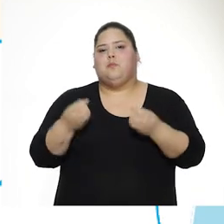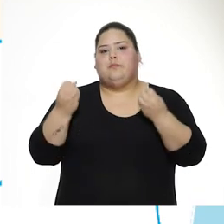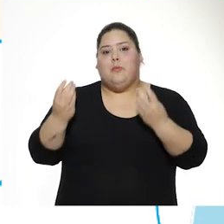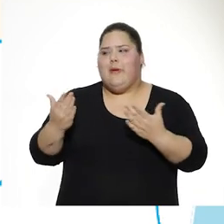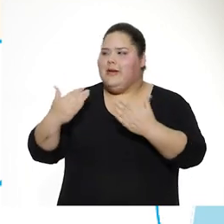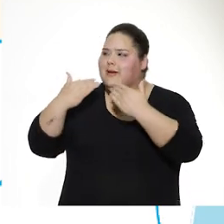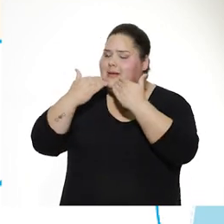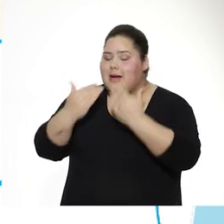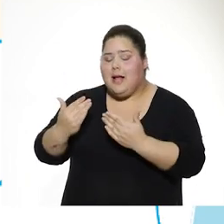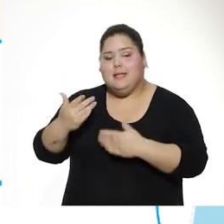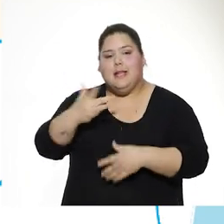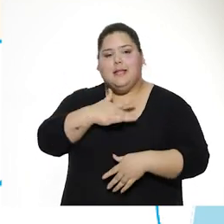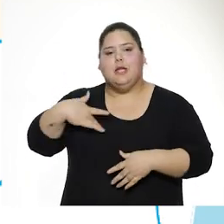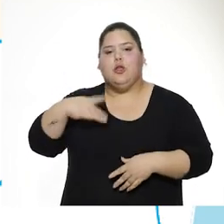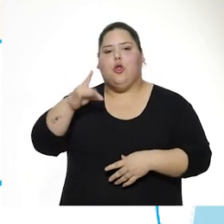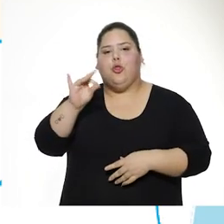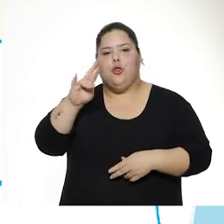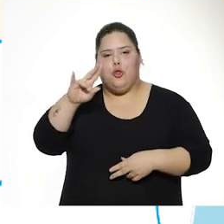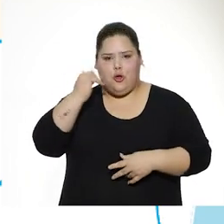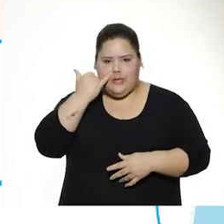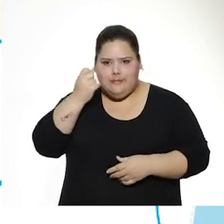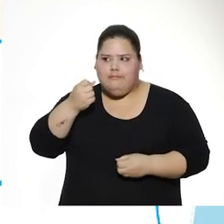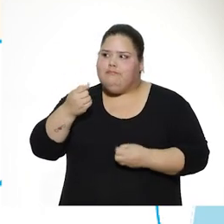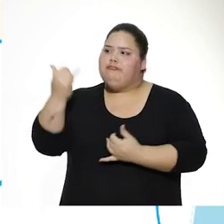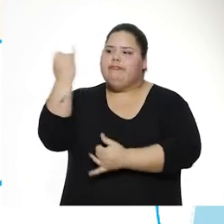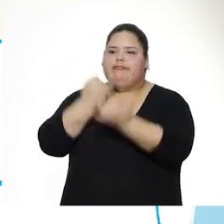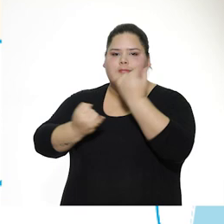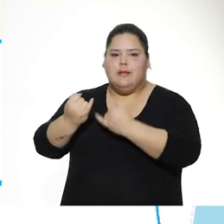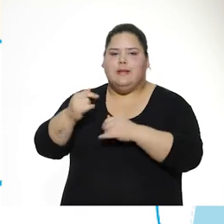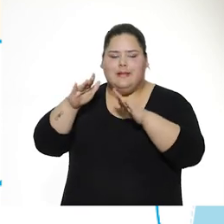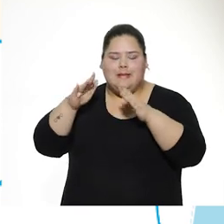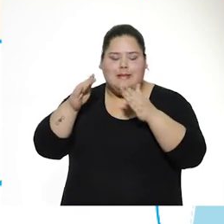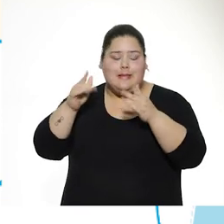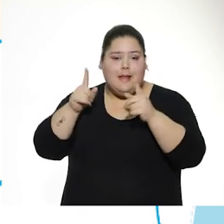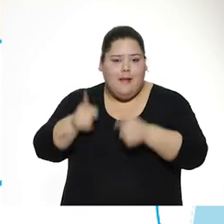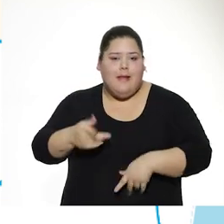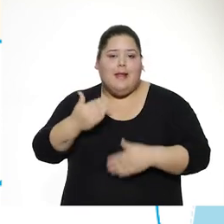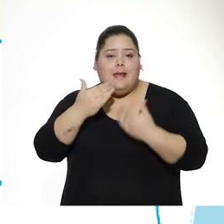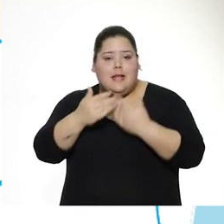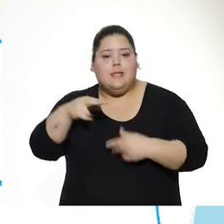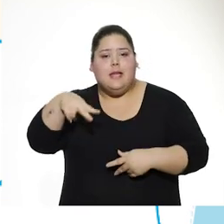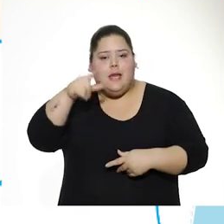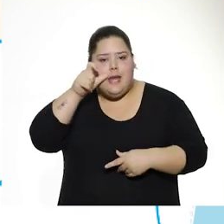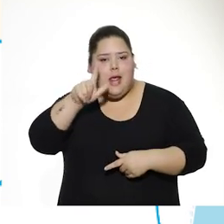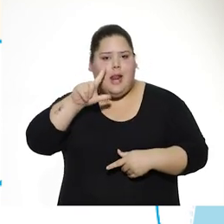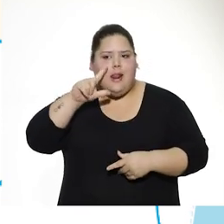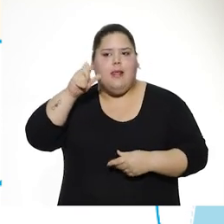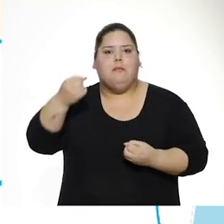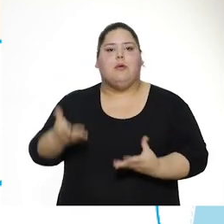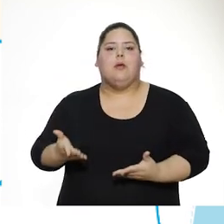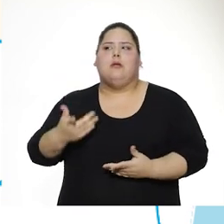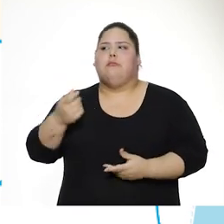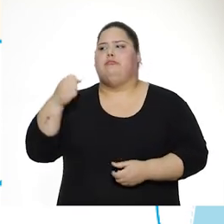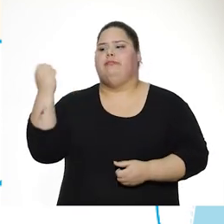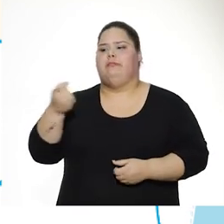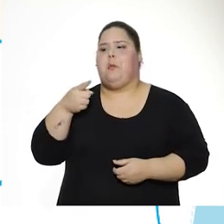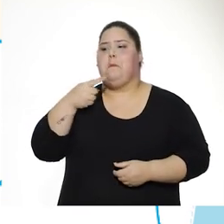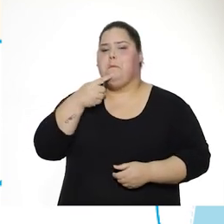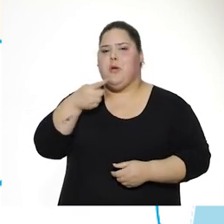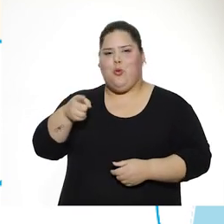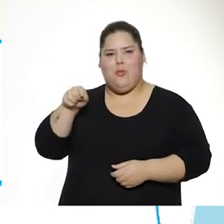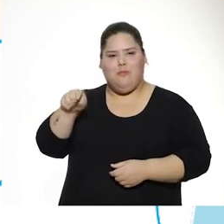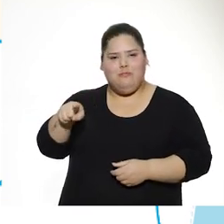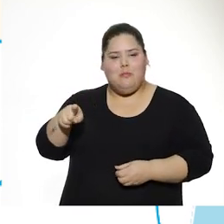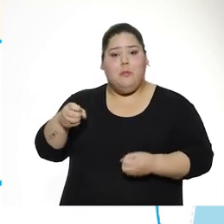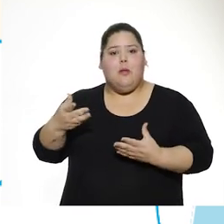Muy bien, muchísimas gracias, señor Doris, por esa explicación. Y también gracias, Melian, porque es muy importante esa pregunta